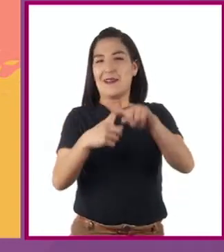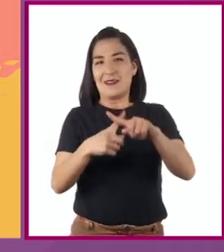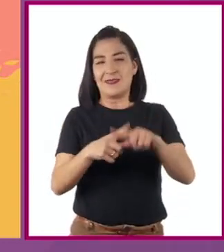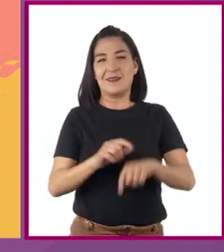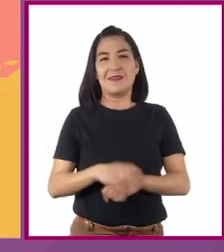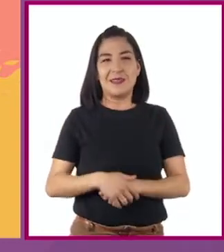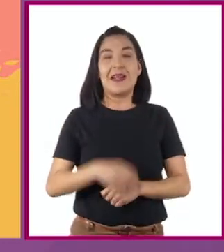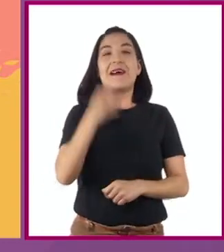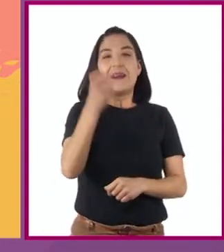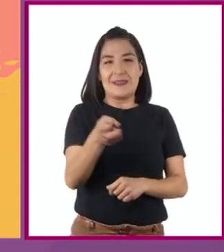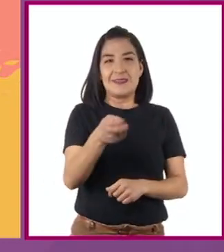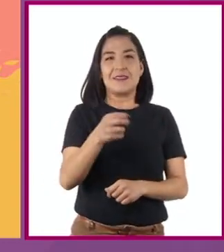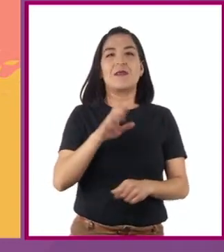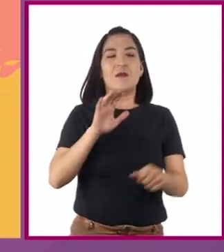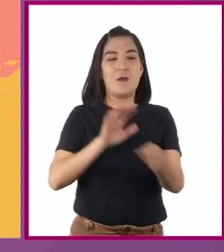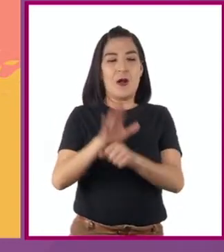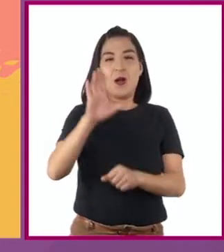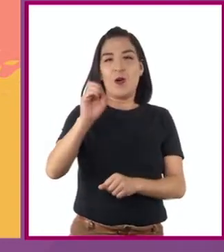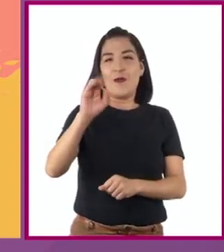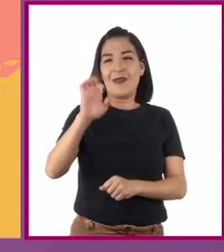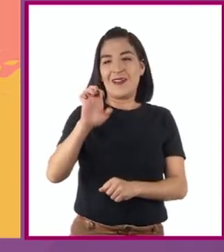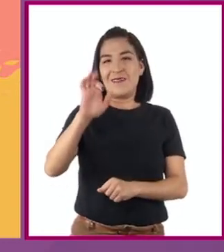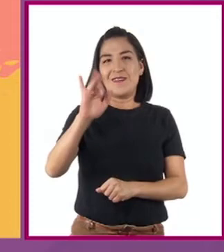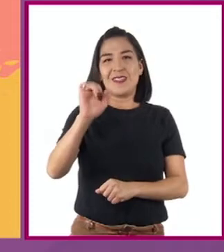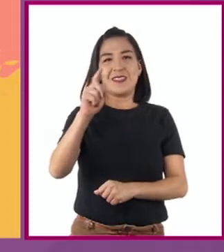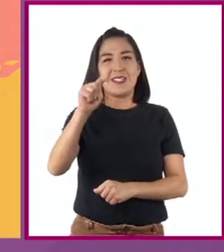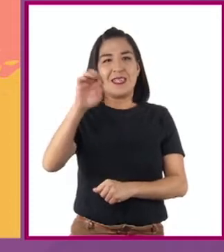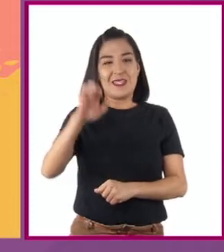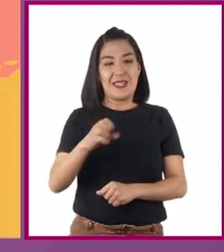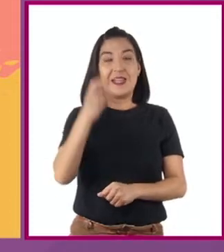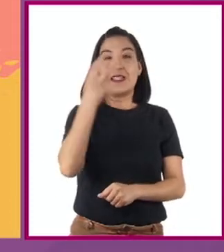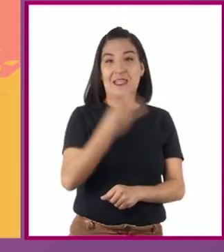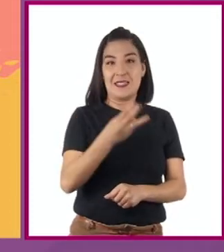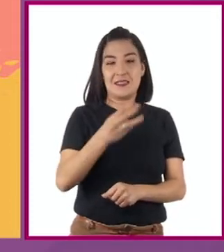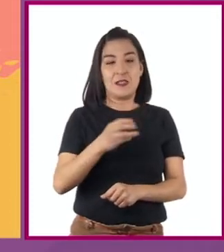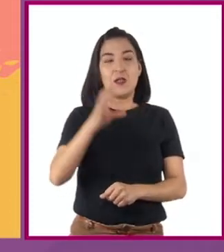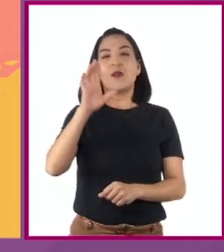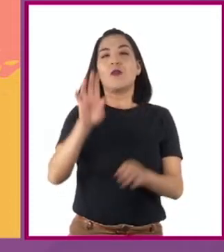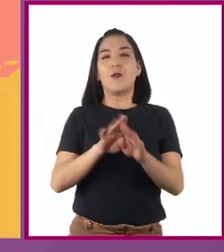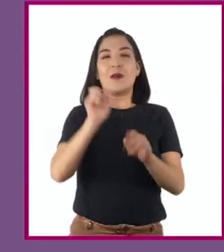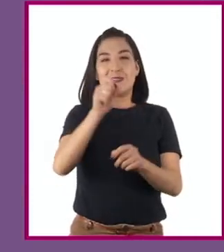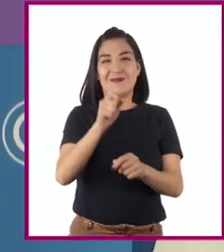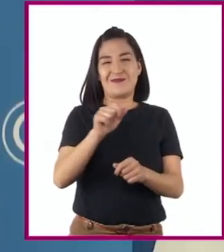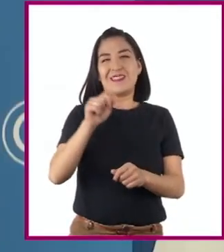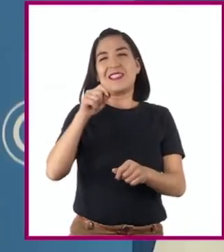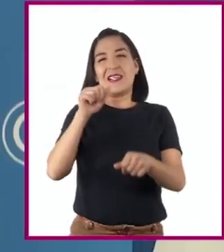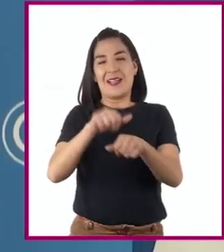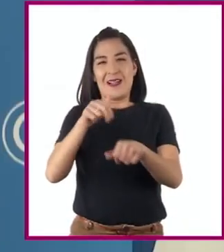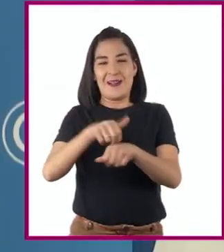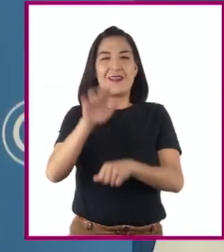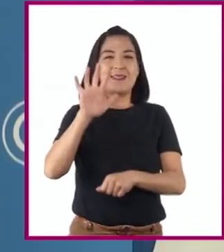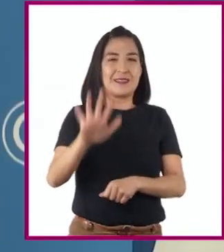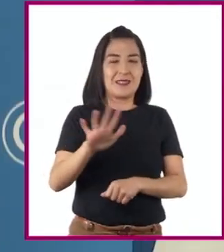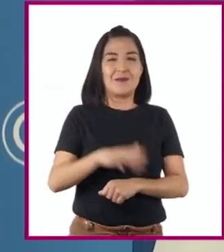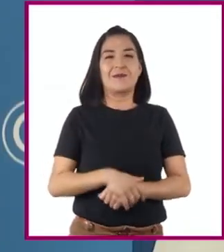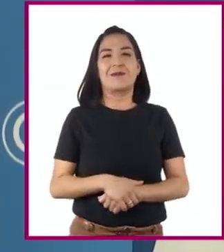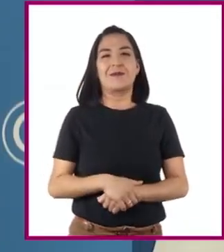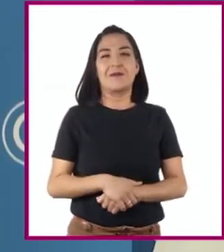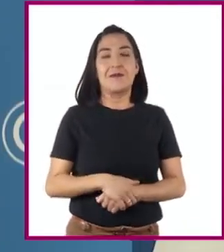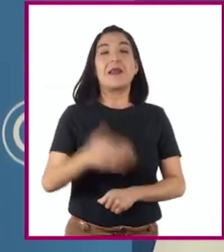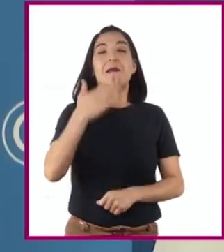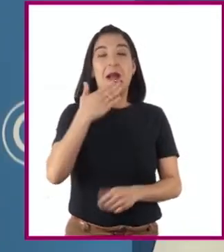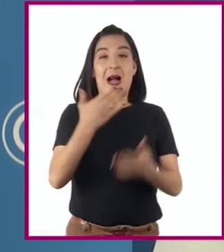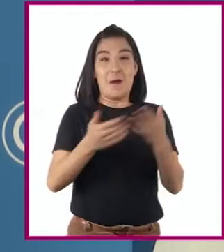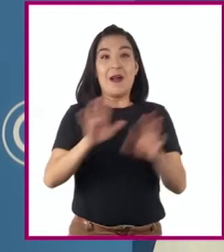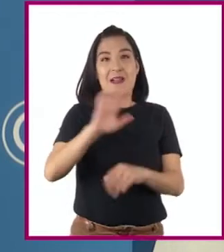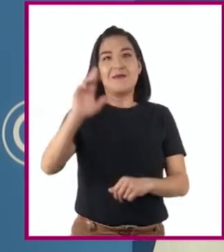el coeficiente es 3 y la constante aditiva es 5. Muy bien, ahora que